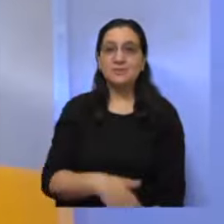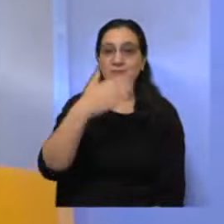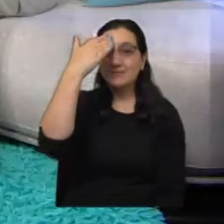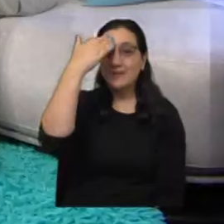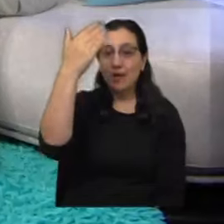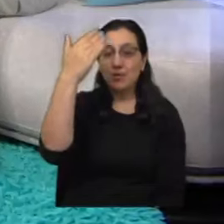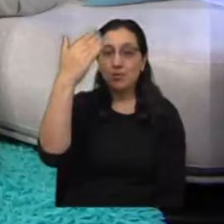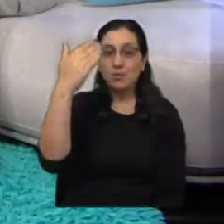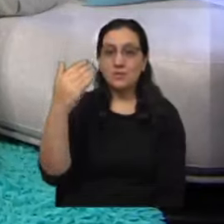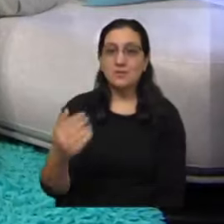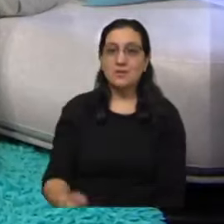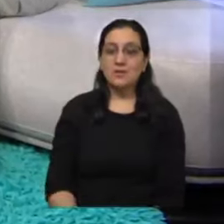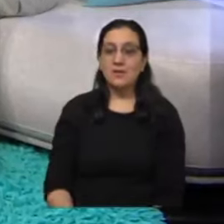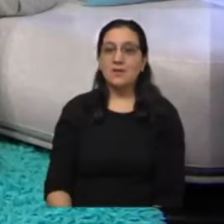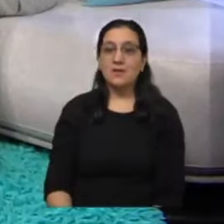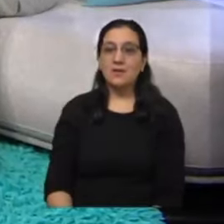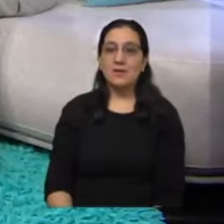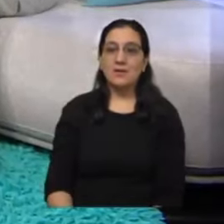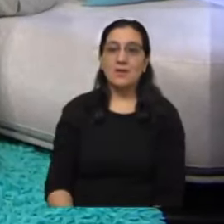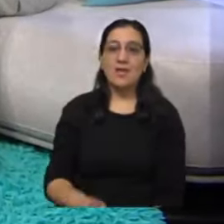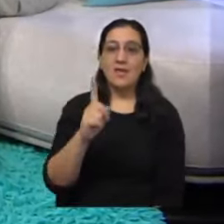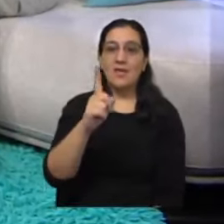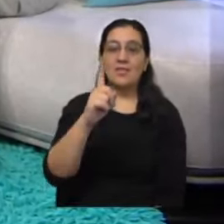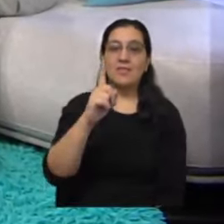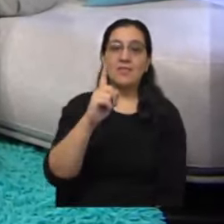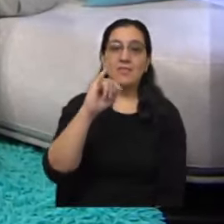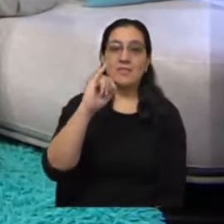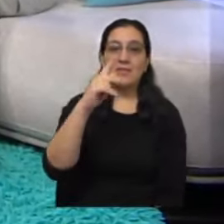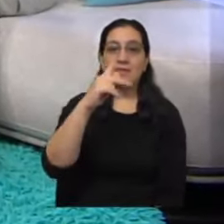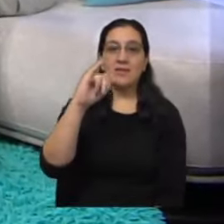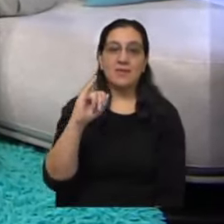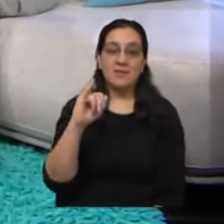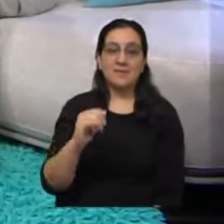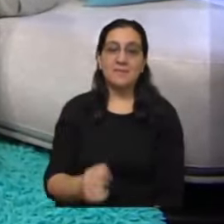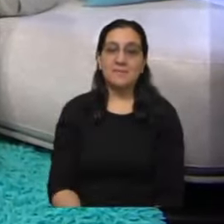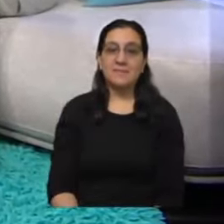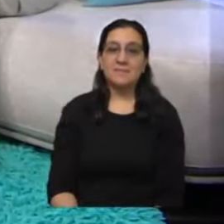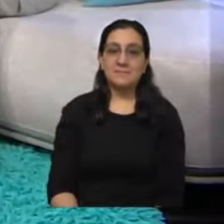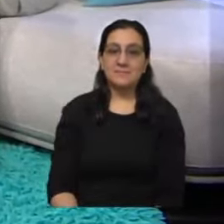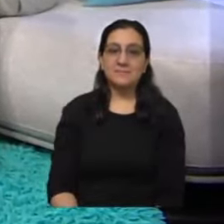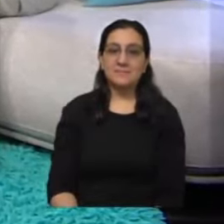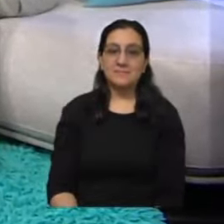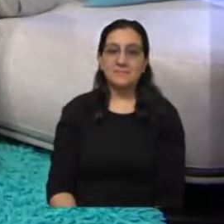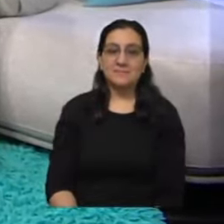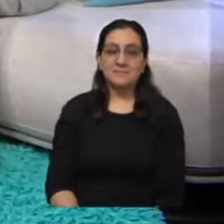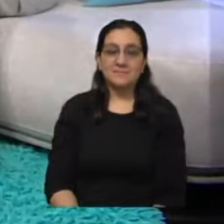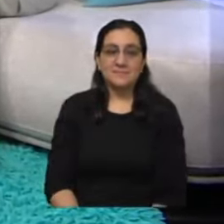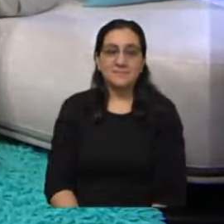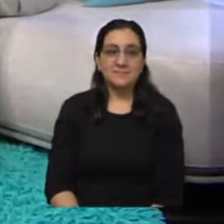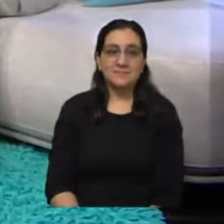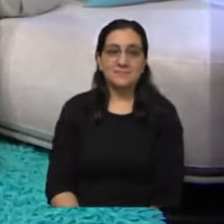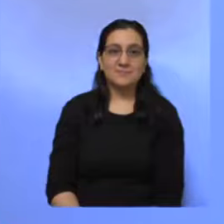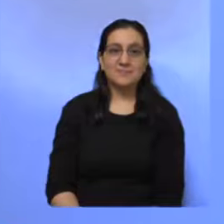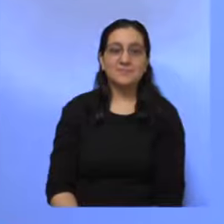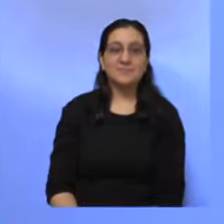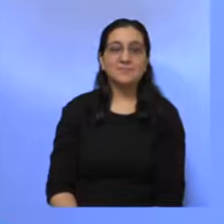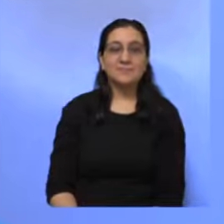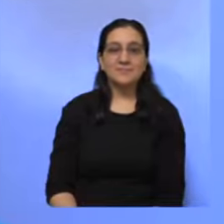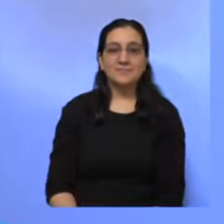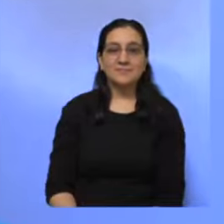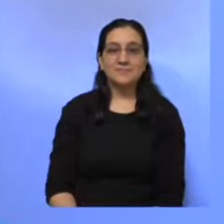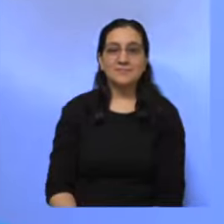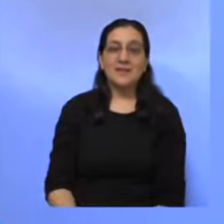a Cristian, al Dicky le decíamos en un momento con mucho exceso de confianza entre los funcionarios, ¿no? Nadie le decía a él. Churrajito le decía a nosotros.